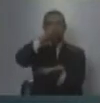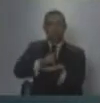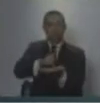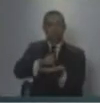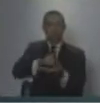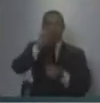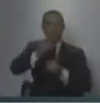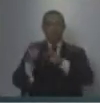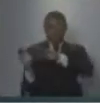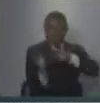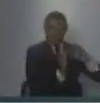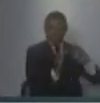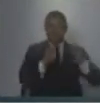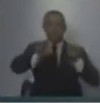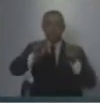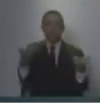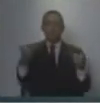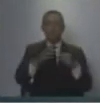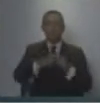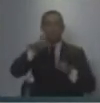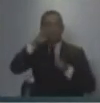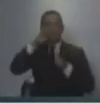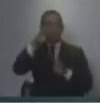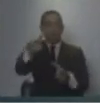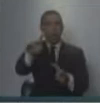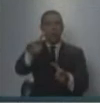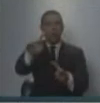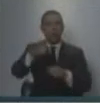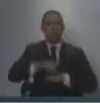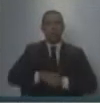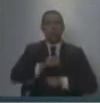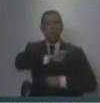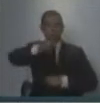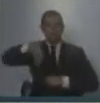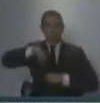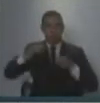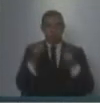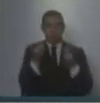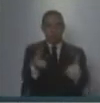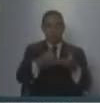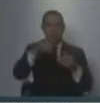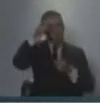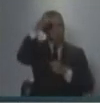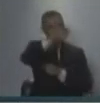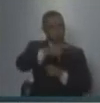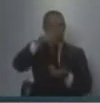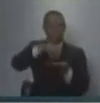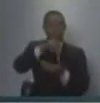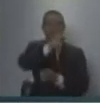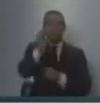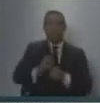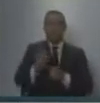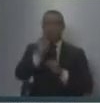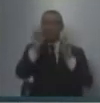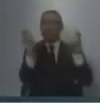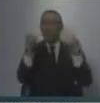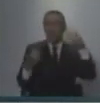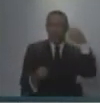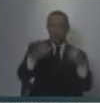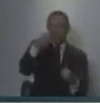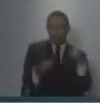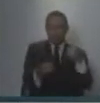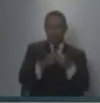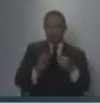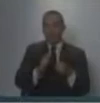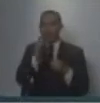en materia de seguridad. En seguridad no solo dotamos al Cuerpo de Policía del Estado Zulia con nuevas unidades y convalidamos a los